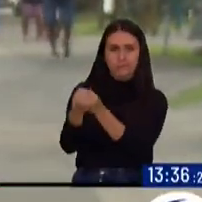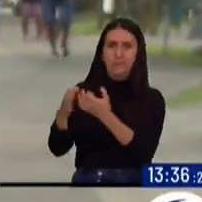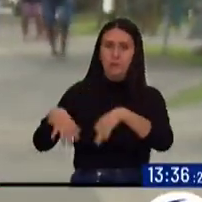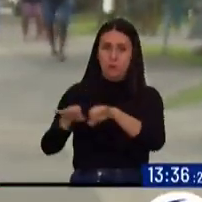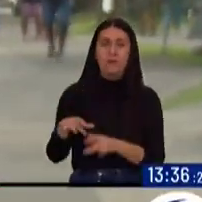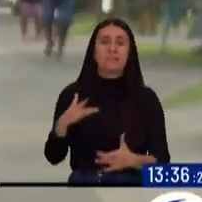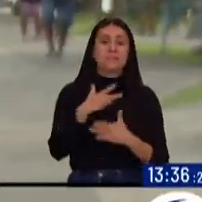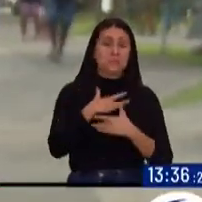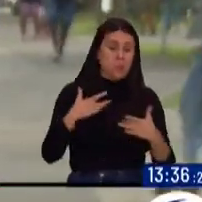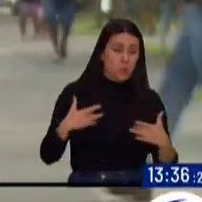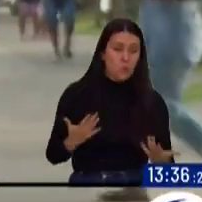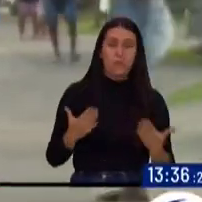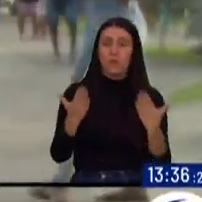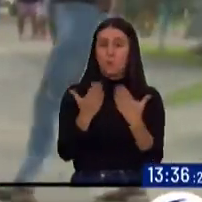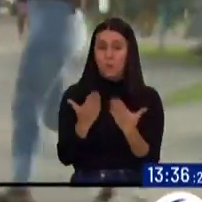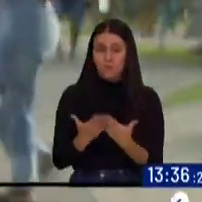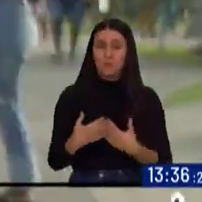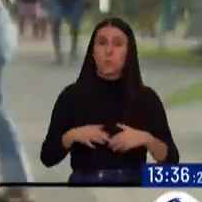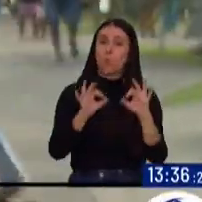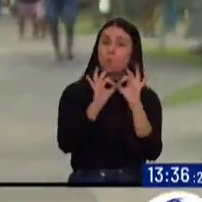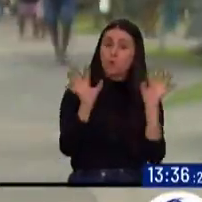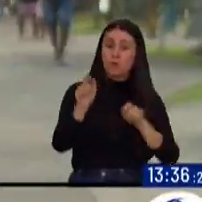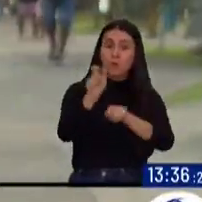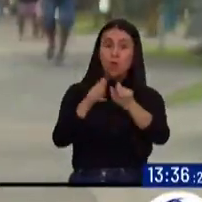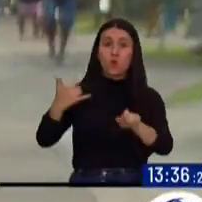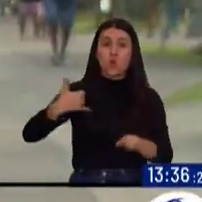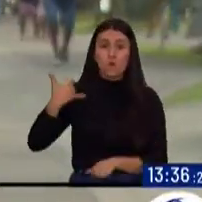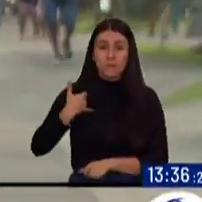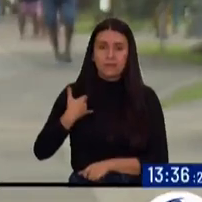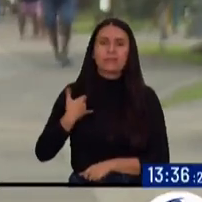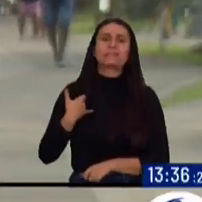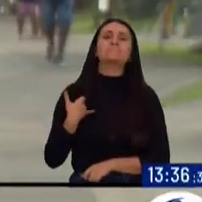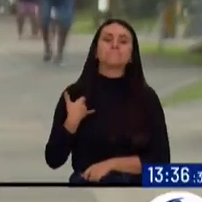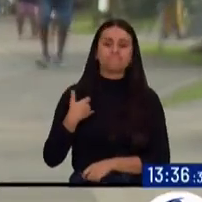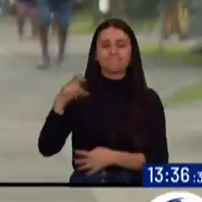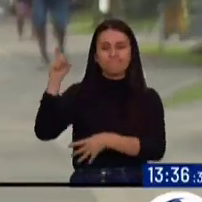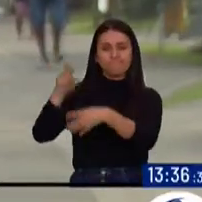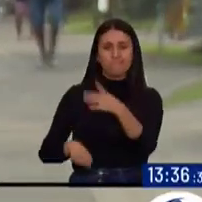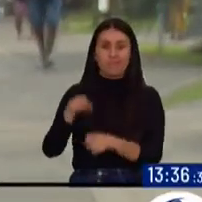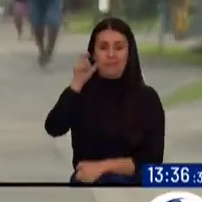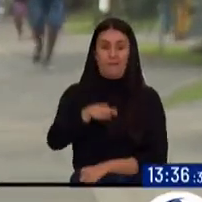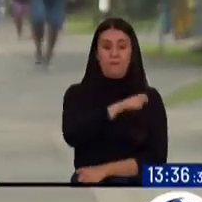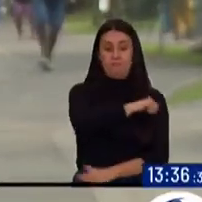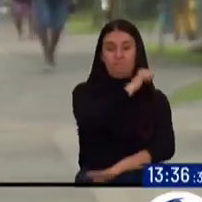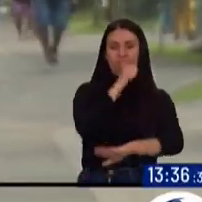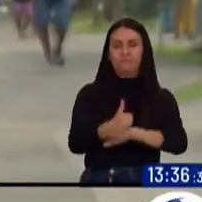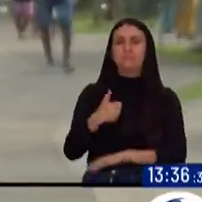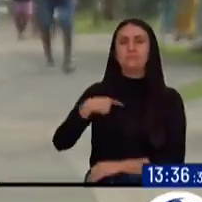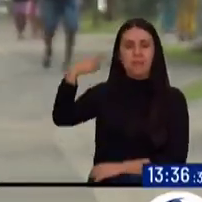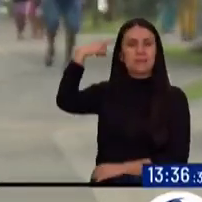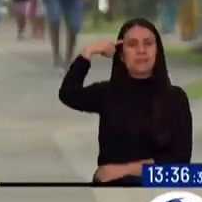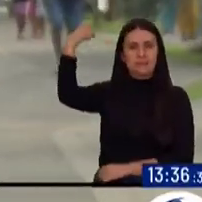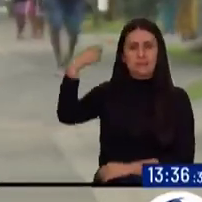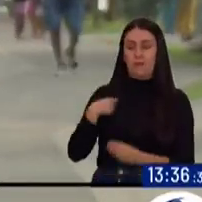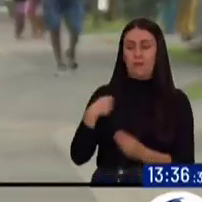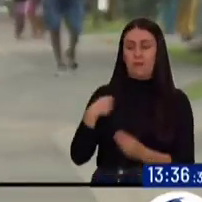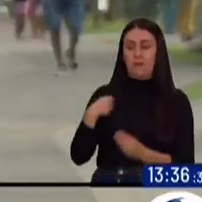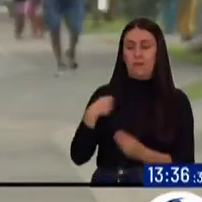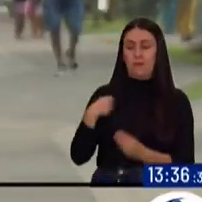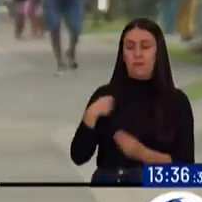la educación y las oportunidades para los jóvenes en Quibdó son otros de los desafíos de ciudad. Por eso, Stephanie está